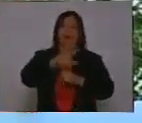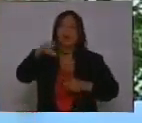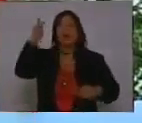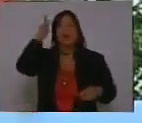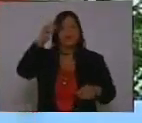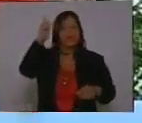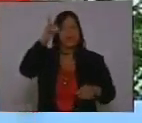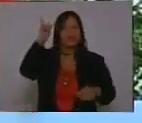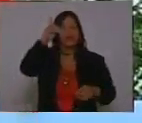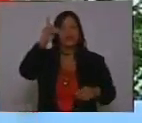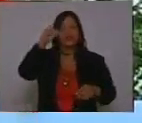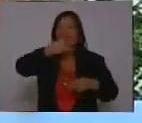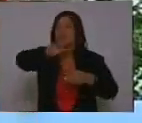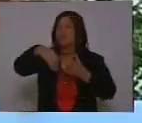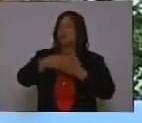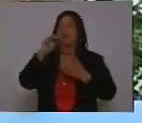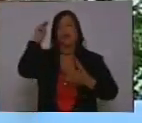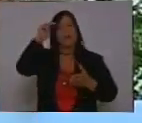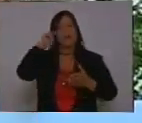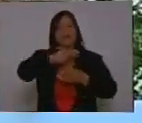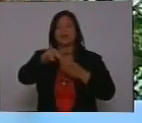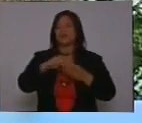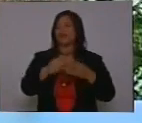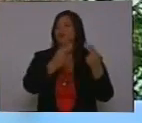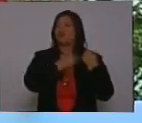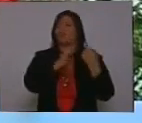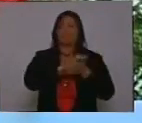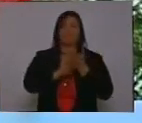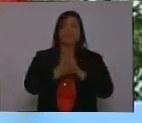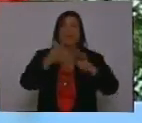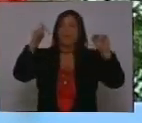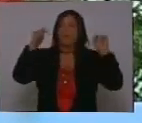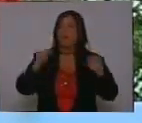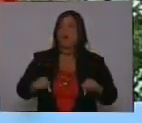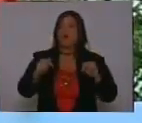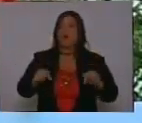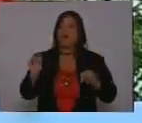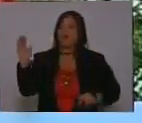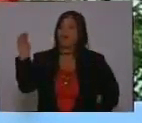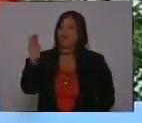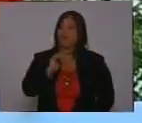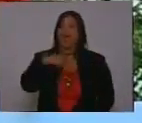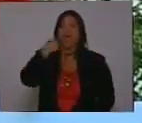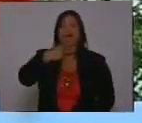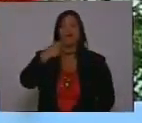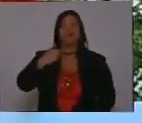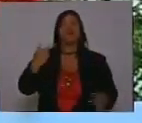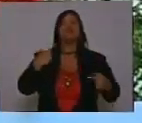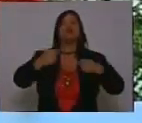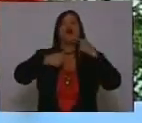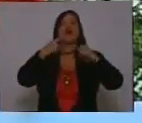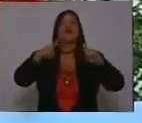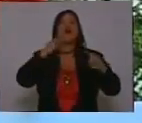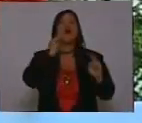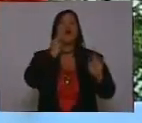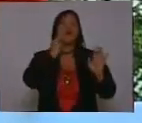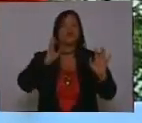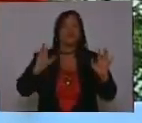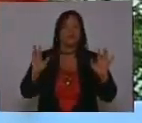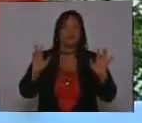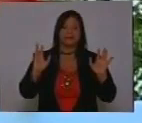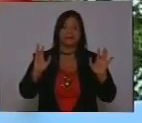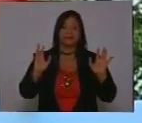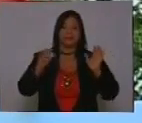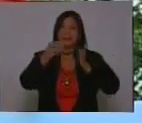docentes y de todos los ámbitos que nos identifican. Pero hoy venimos a hablar, o vengo a hablar como joven, por